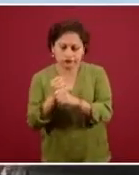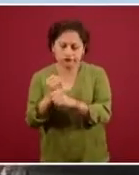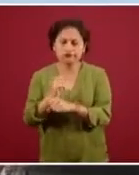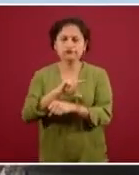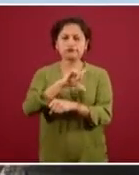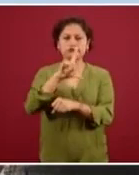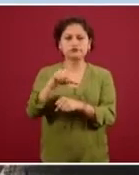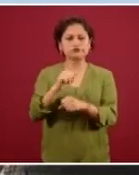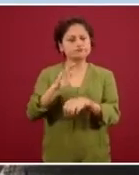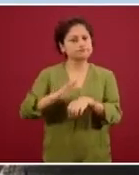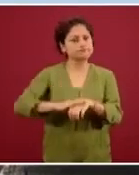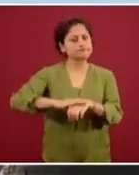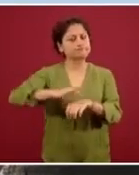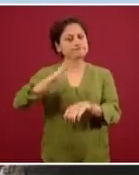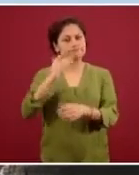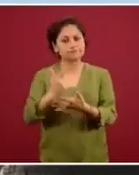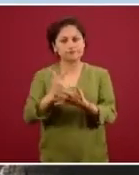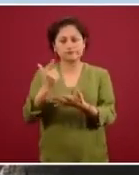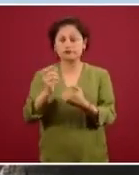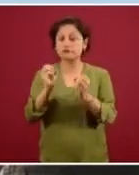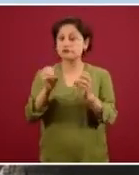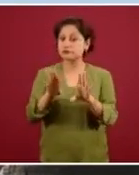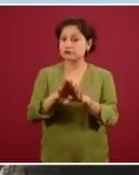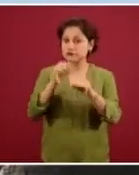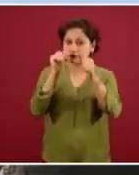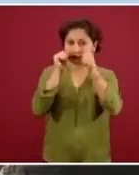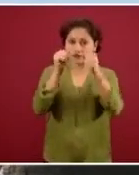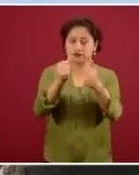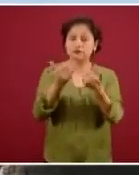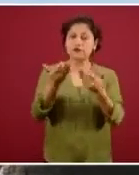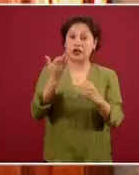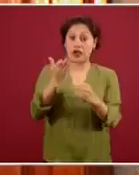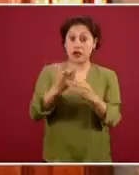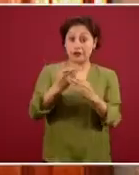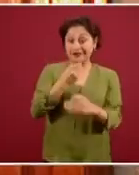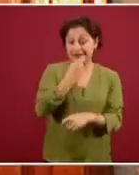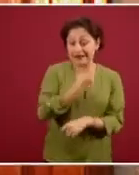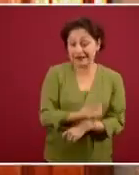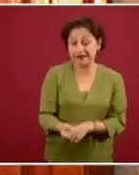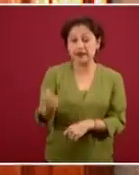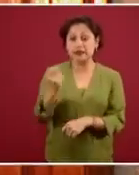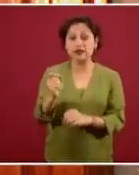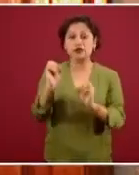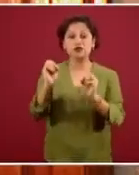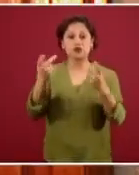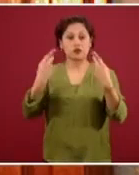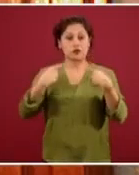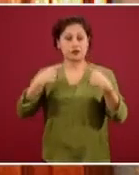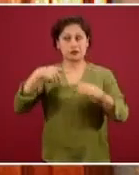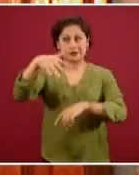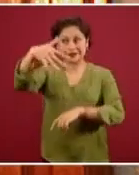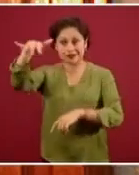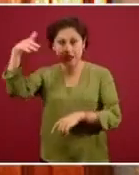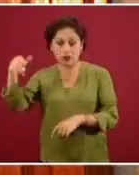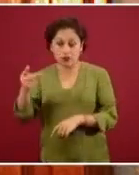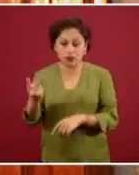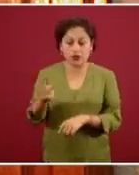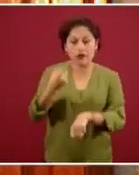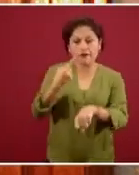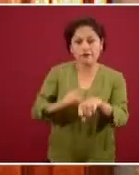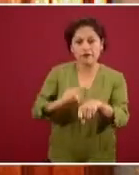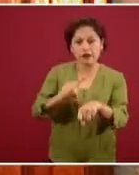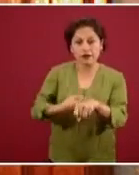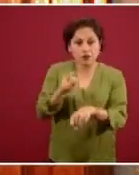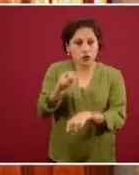etc. En este momento, tanto pacientes pediátricos como adultos que estén siendo tratados con esos protocolos de